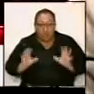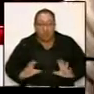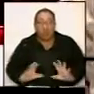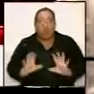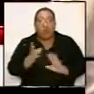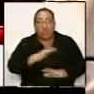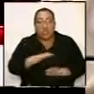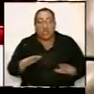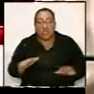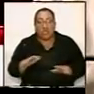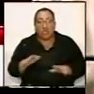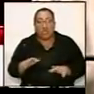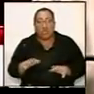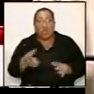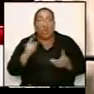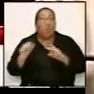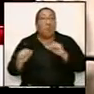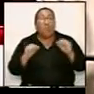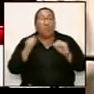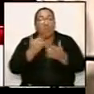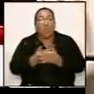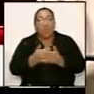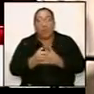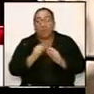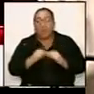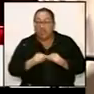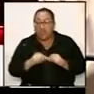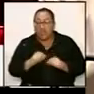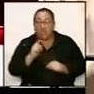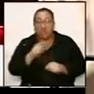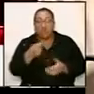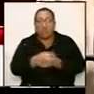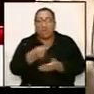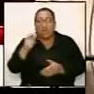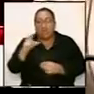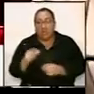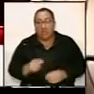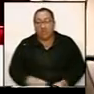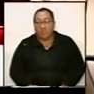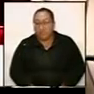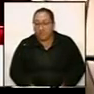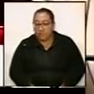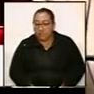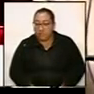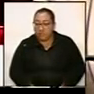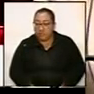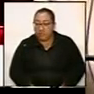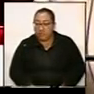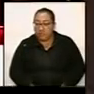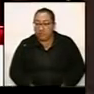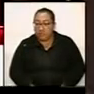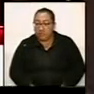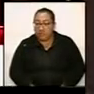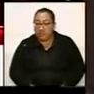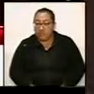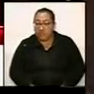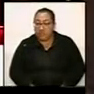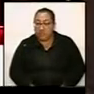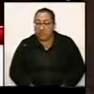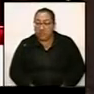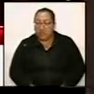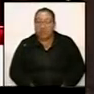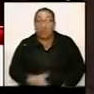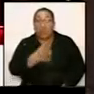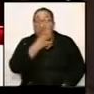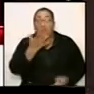todo el maestro. Y sin embargo, siguen siendo sus salarios bajos. Yo no sé hasta el día de hoy cuál es la gran